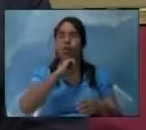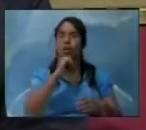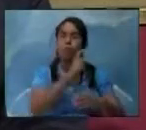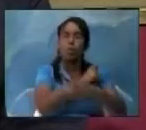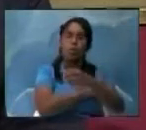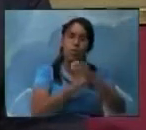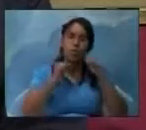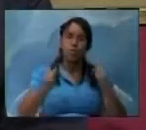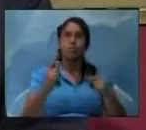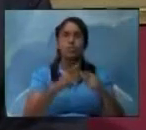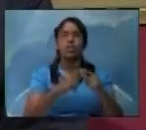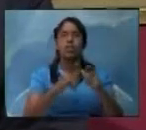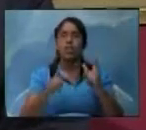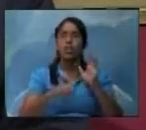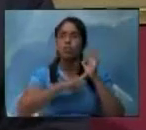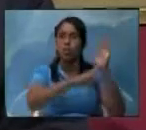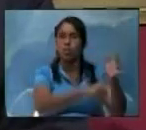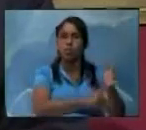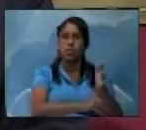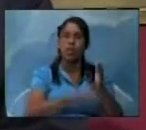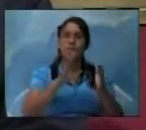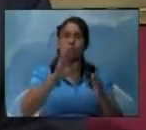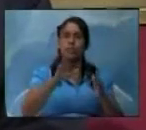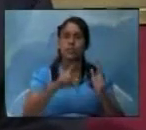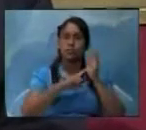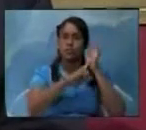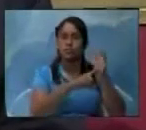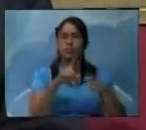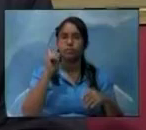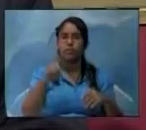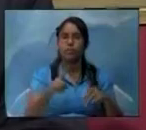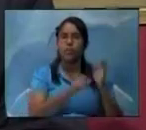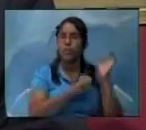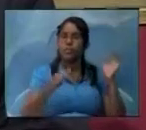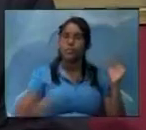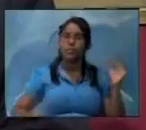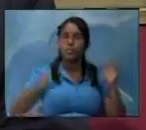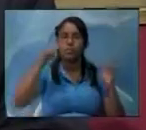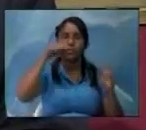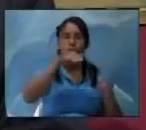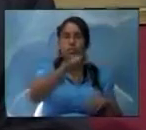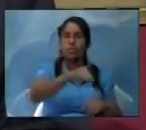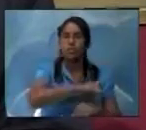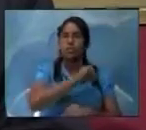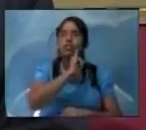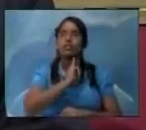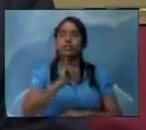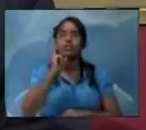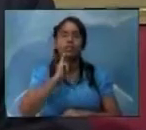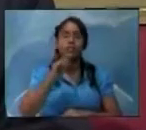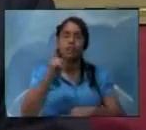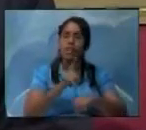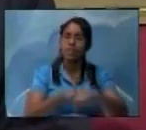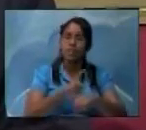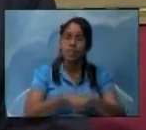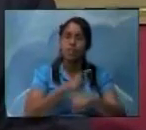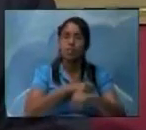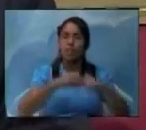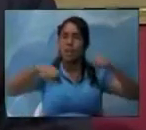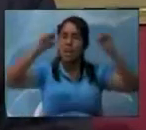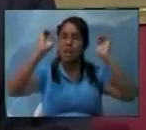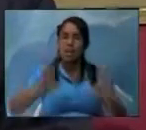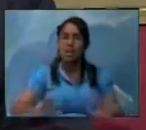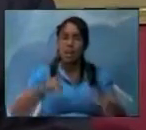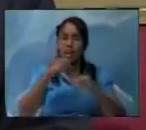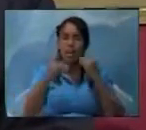poderoso. Dios le demostró, así como le demostró también el Señor al pueblo de Israel en el tiempo de Elías, le hizo